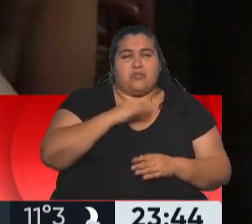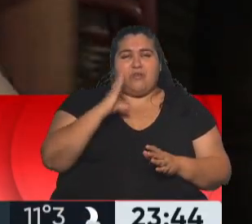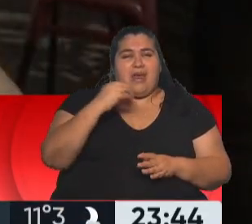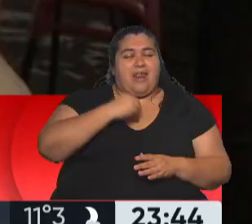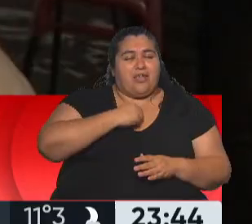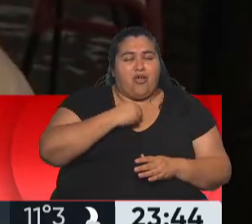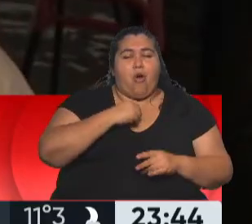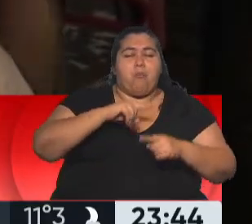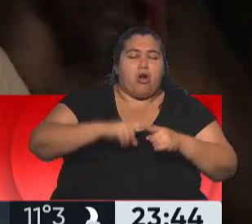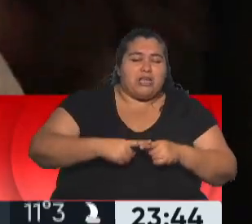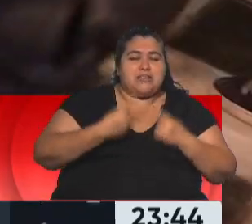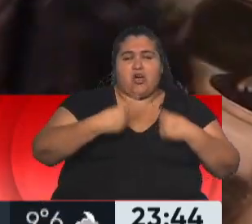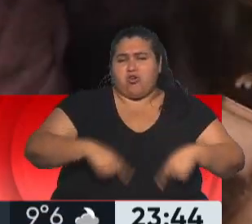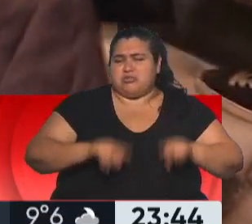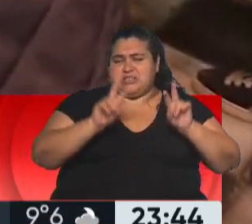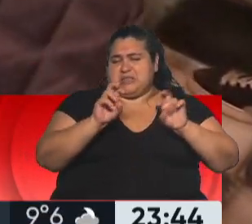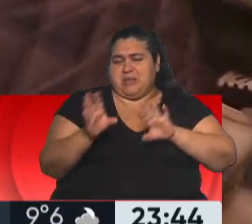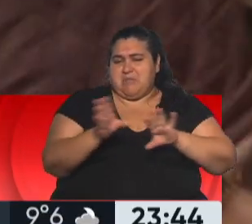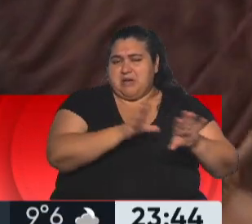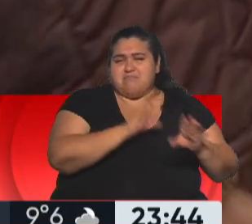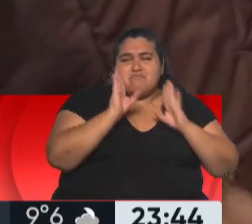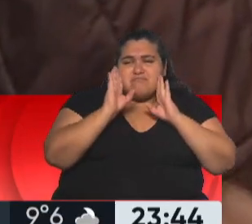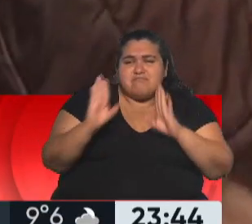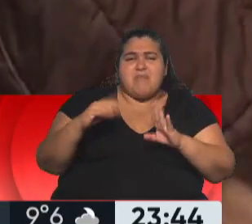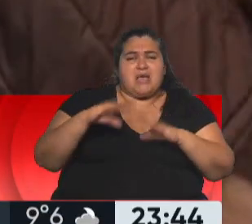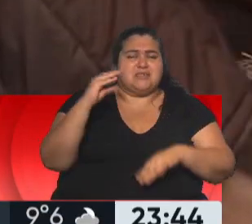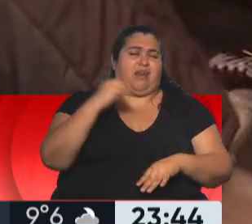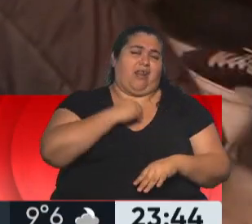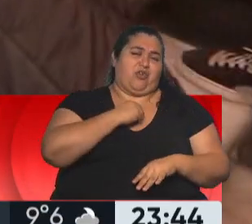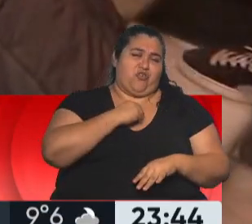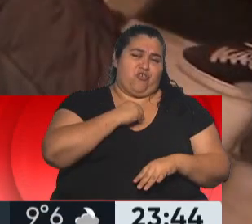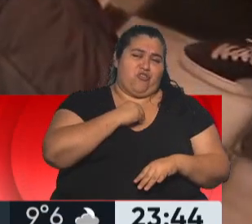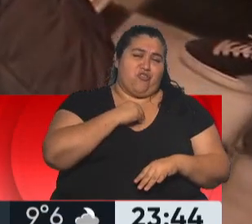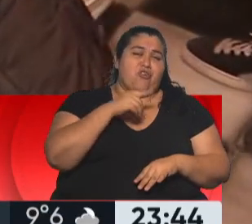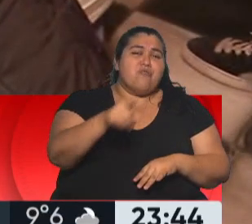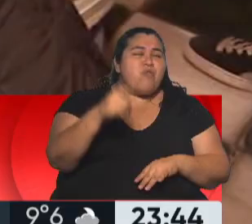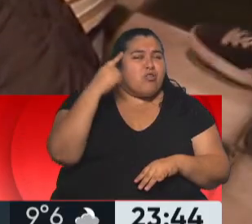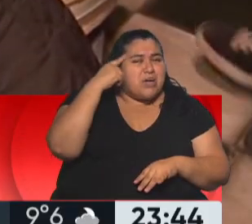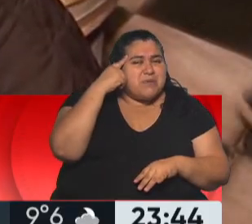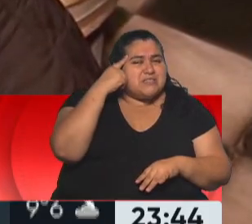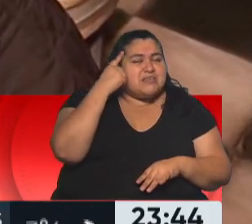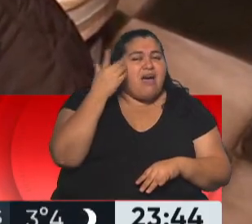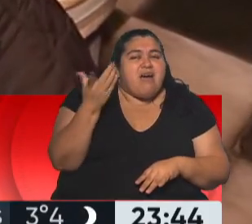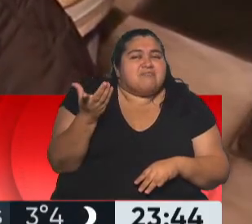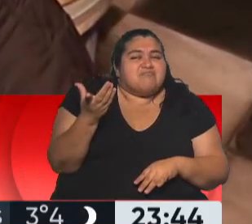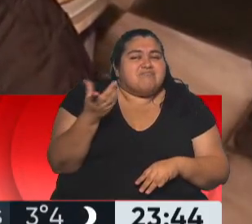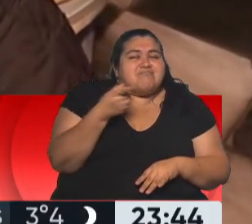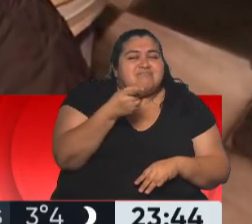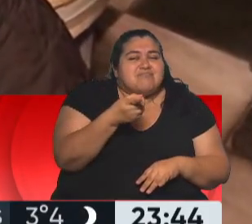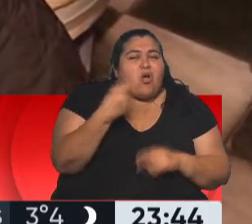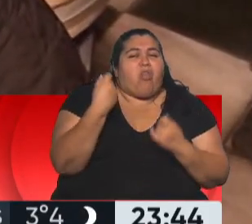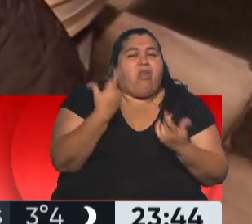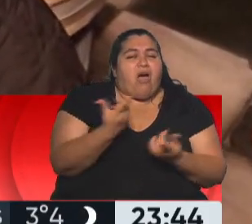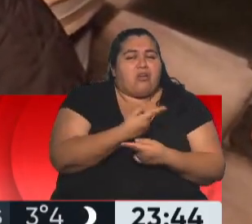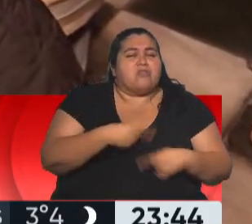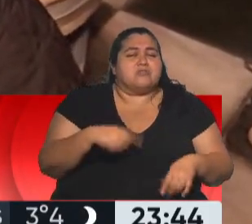es política y eso para mí no. Y desde el punto de vista religioso, ¿qué es lo que le ofreció, le dio? Una visión